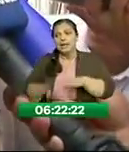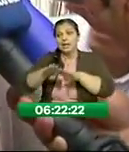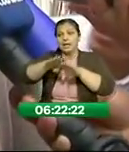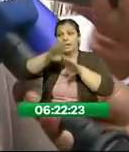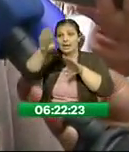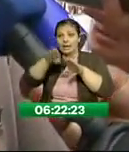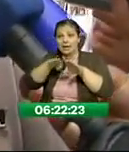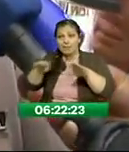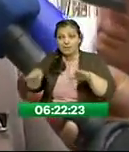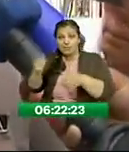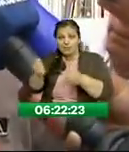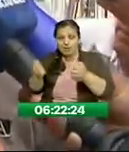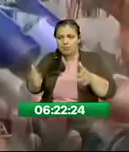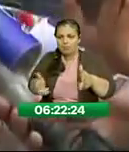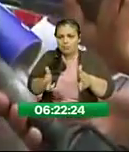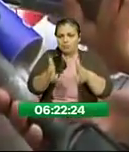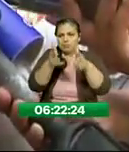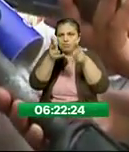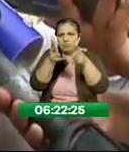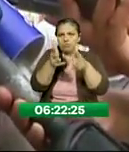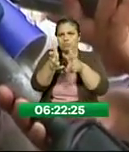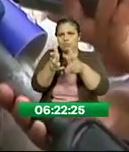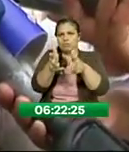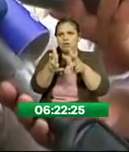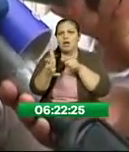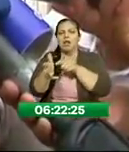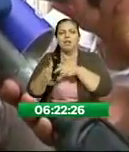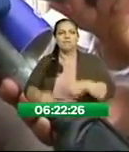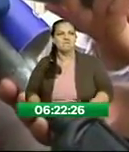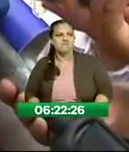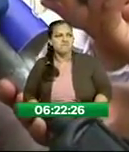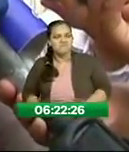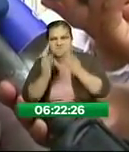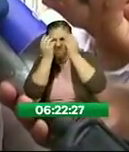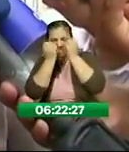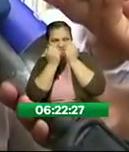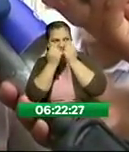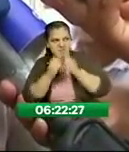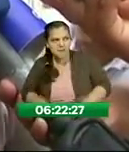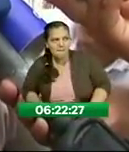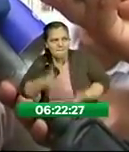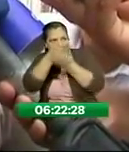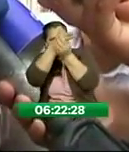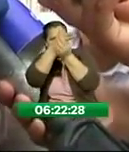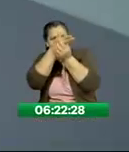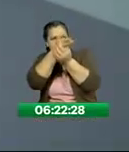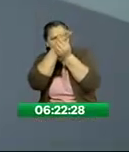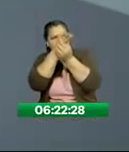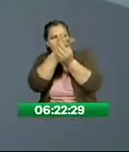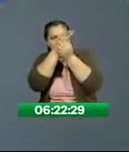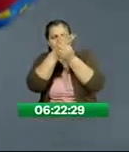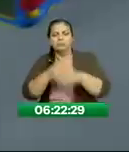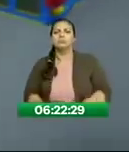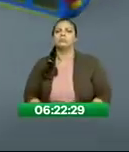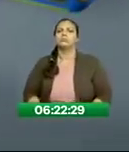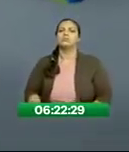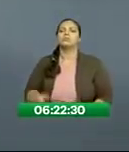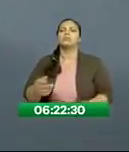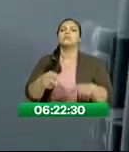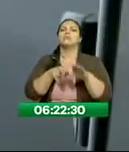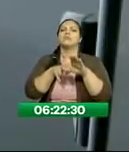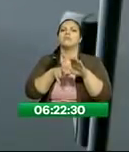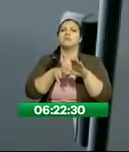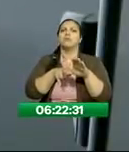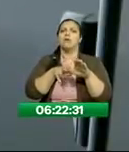encuentra en el autobús. Aparentemente es un sicariato. Están investigando las unidades investigativas de la DINASED. El asesino no salió entre los